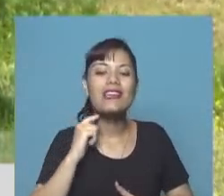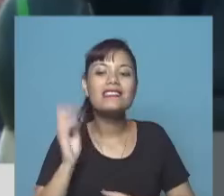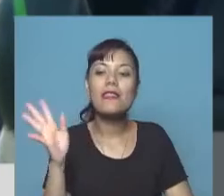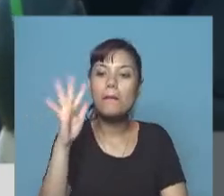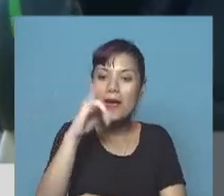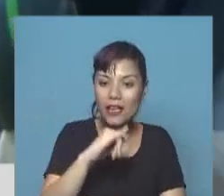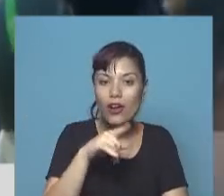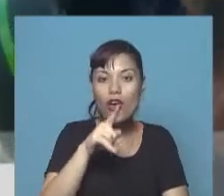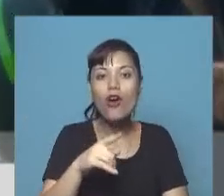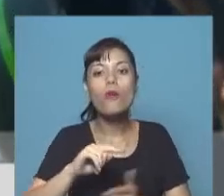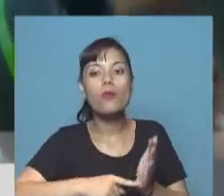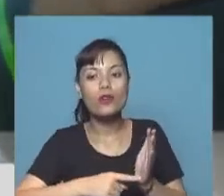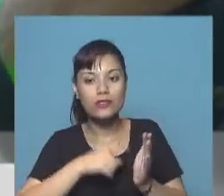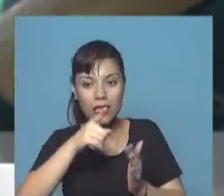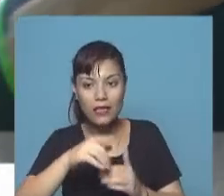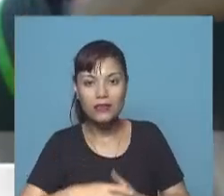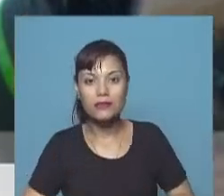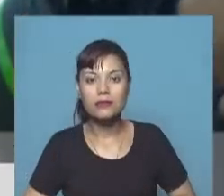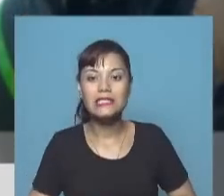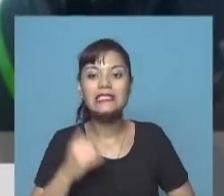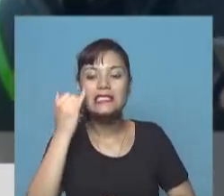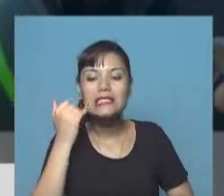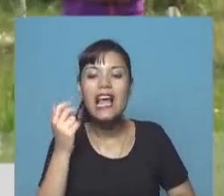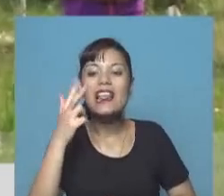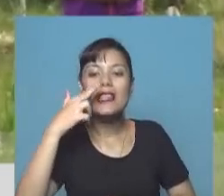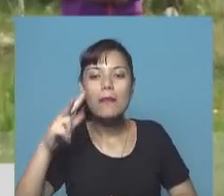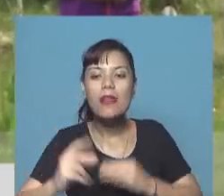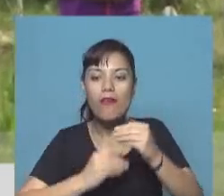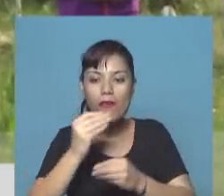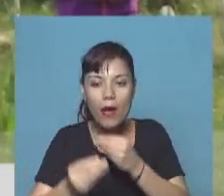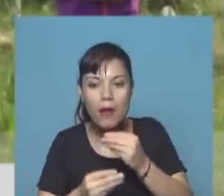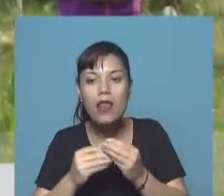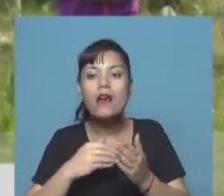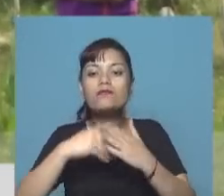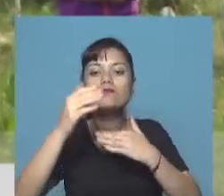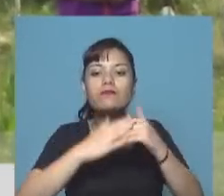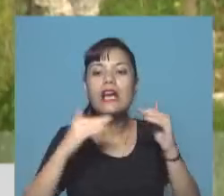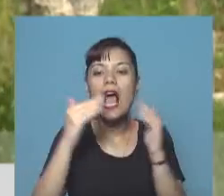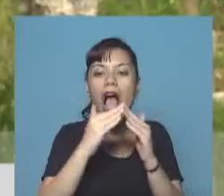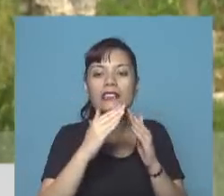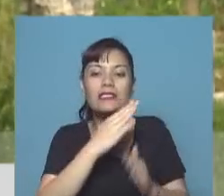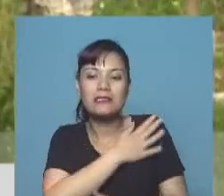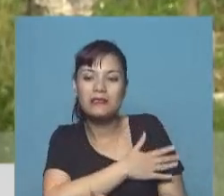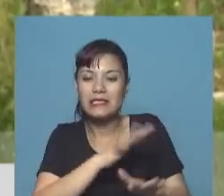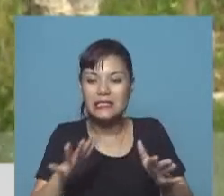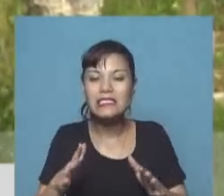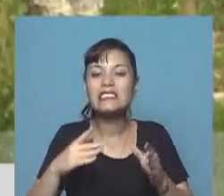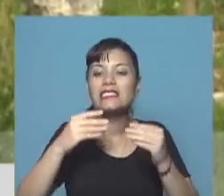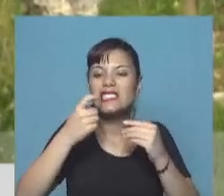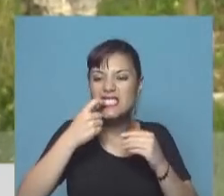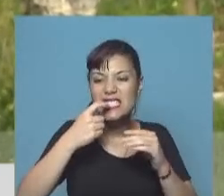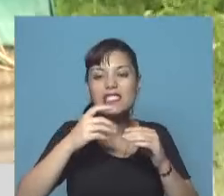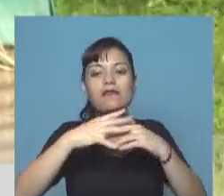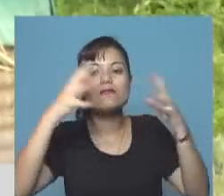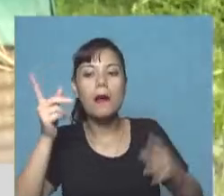en el oeste del Gran Buenos Aires. Ya son cerca de 3.000 familias que construyeron casillas precarias con chapas,